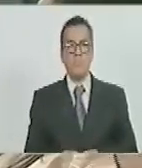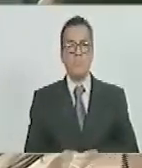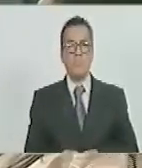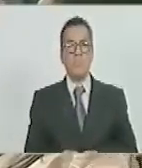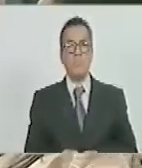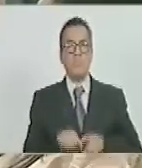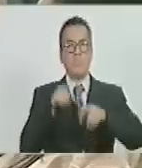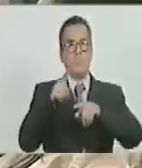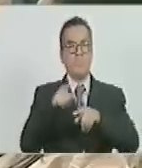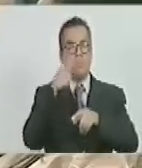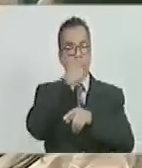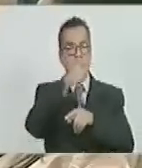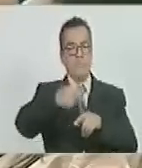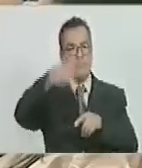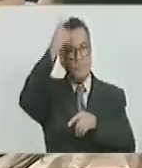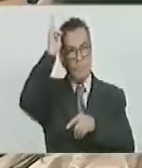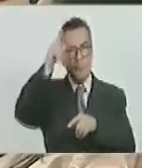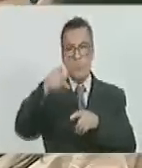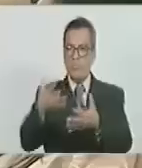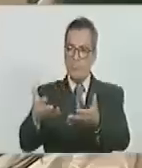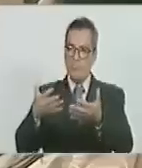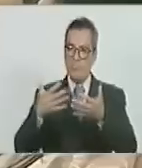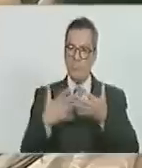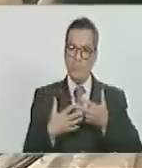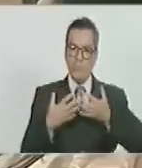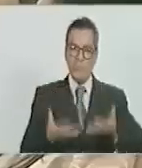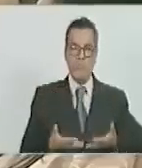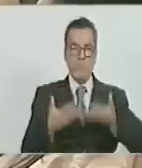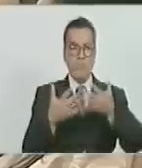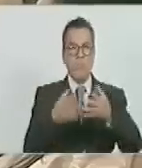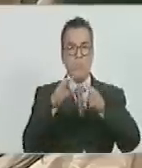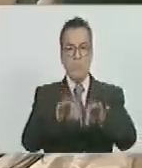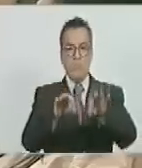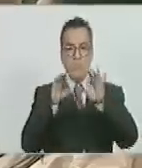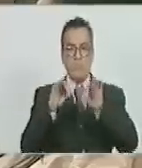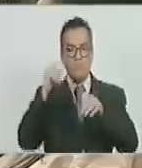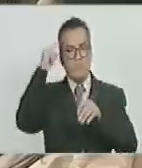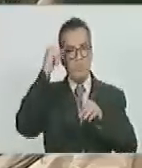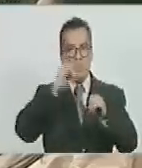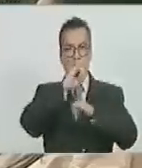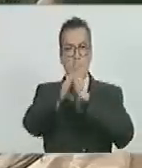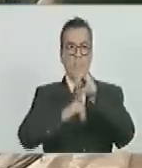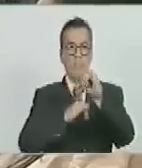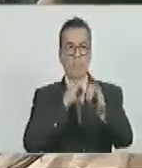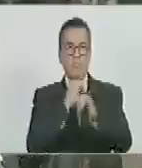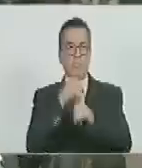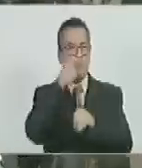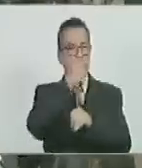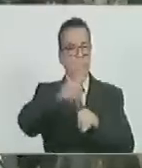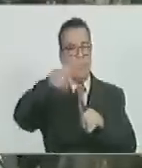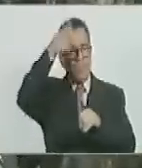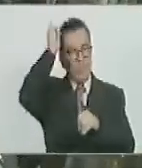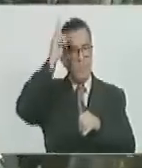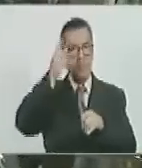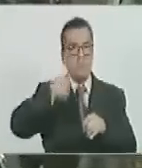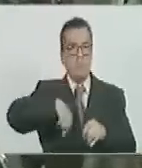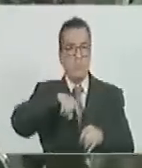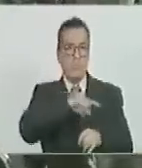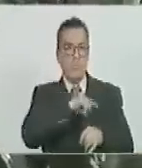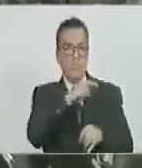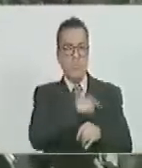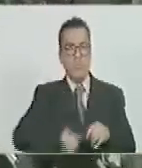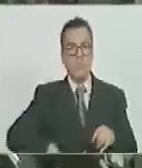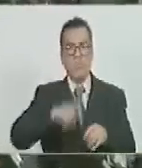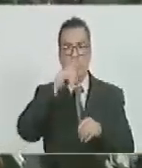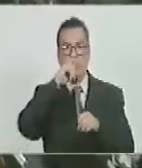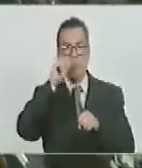Esto los pueblos indígenas lo han recibido como una ofrenda especialísima en el Día Internacional de los Pueblos Indígenas de parte de nuestro presidente